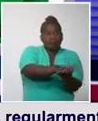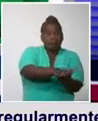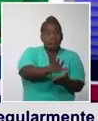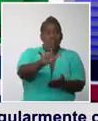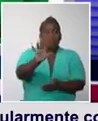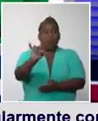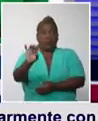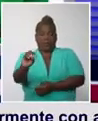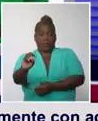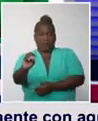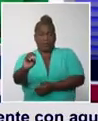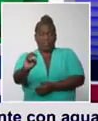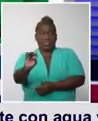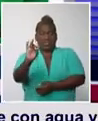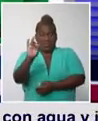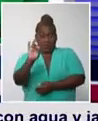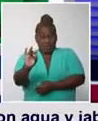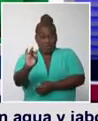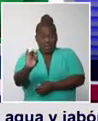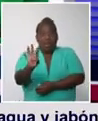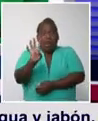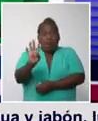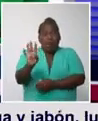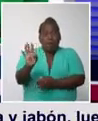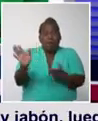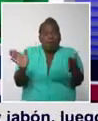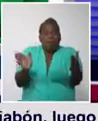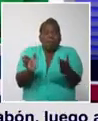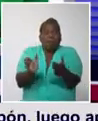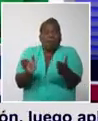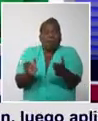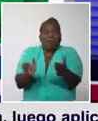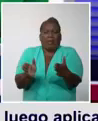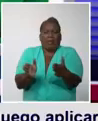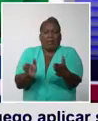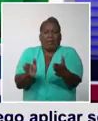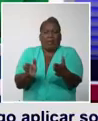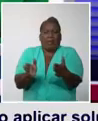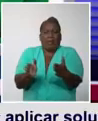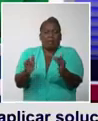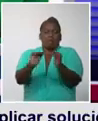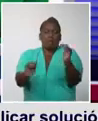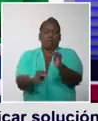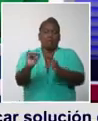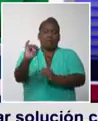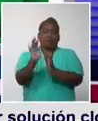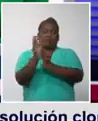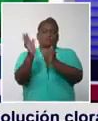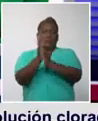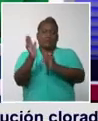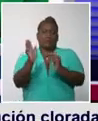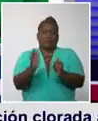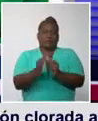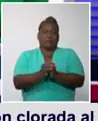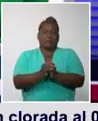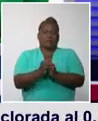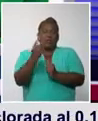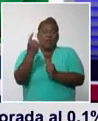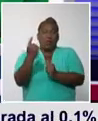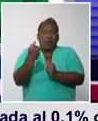7, 4 lactantes menores de 6 meses, incluyendo un recién